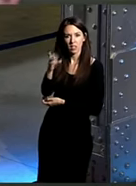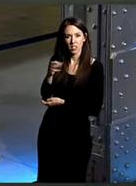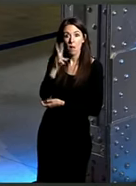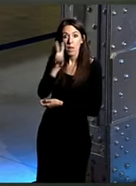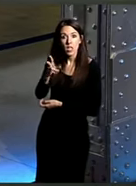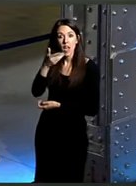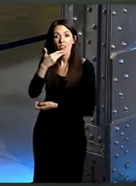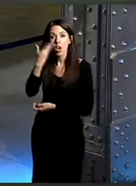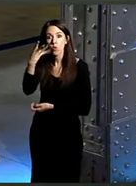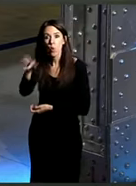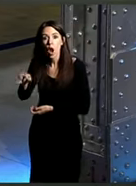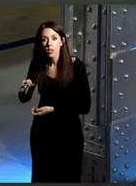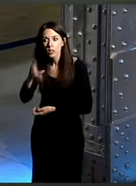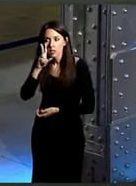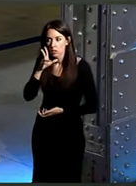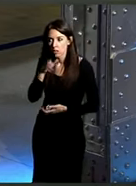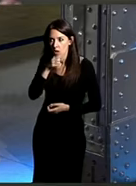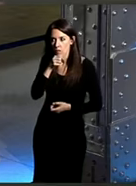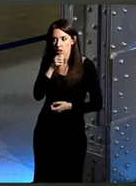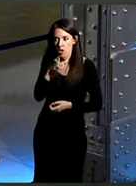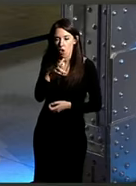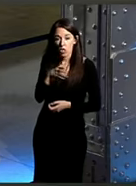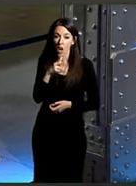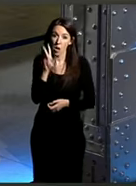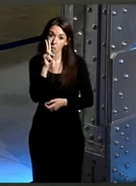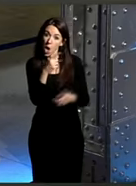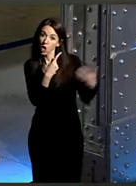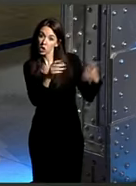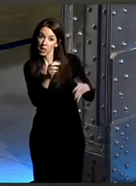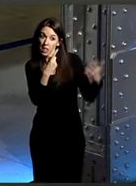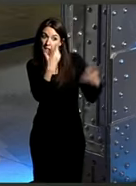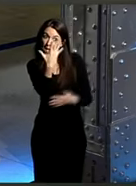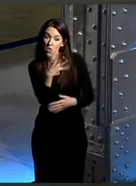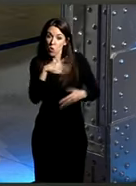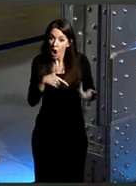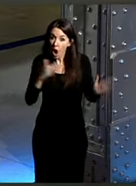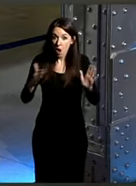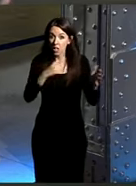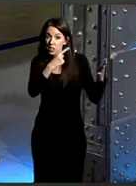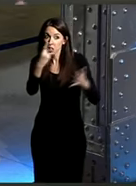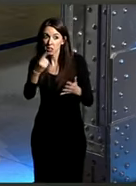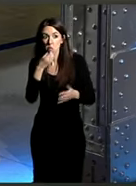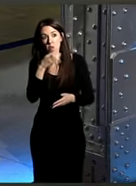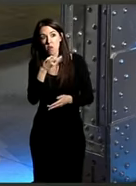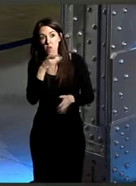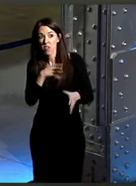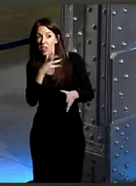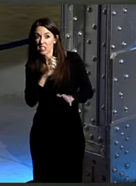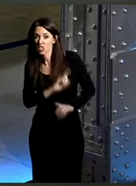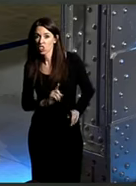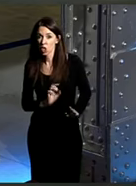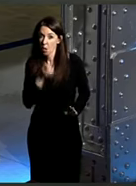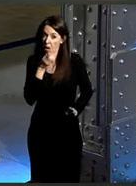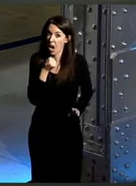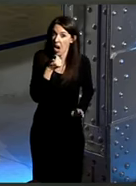un viejo desastroso. Ahora uno ve uno de 60, 65 presente, 66, y bueno, no está tan desastroso, todavía